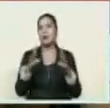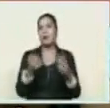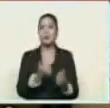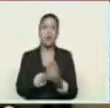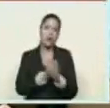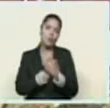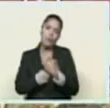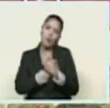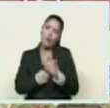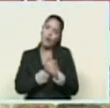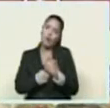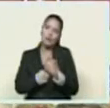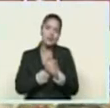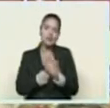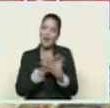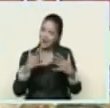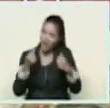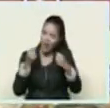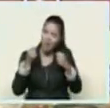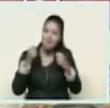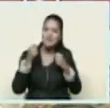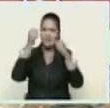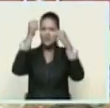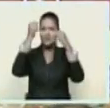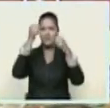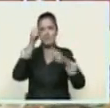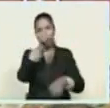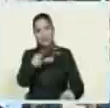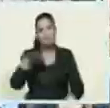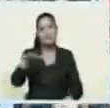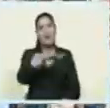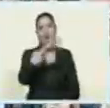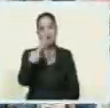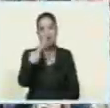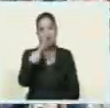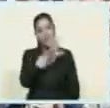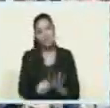hermosa que viven tan do venezolano